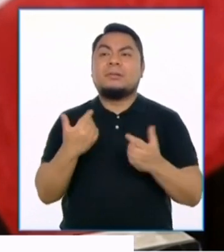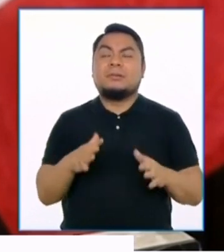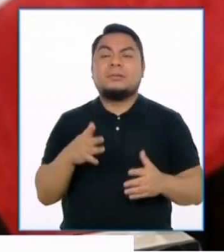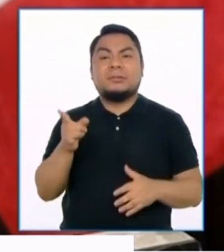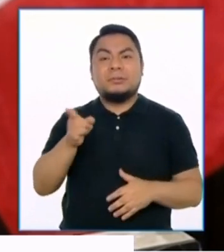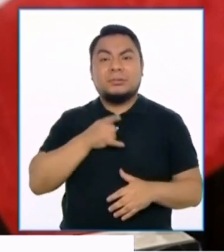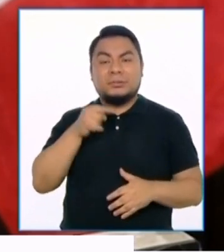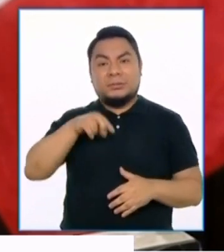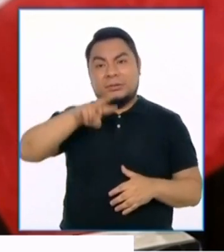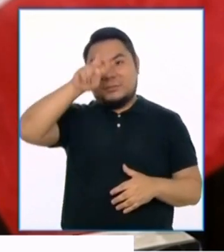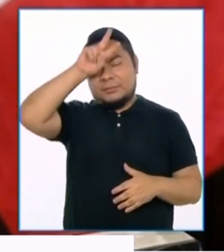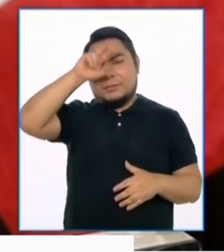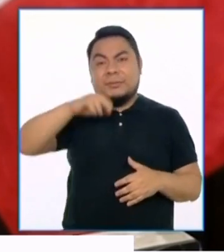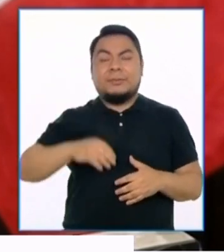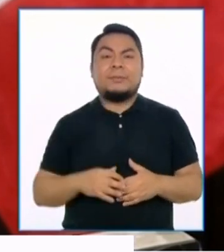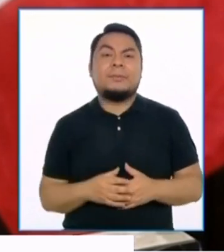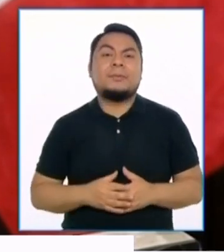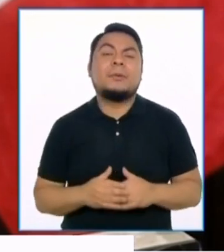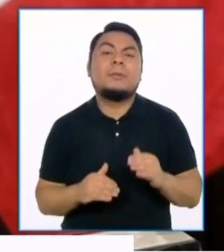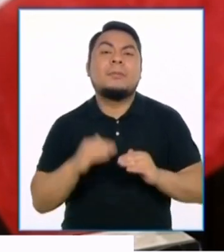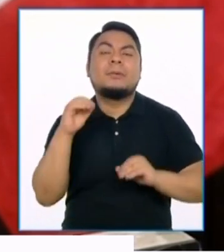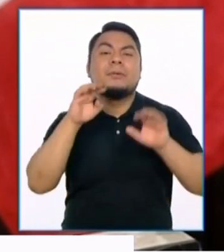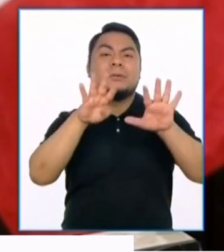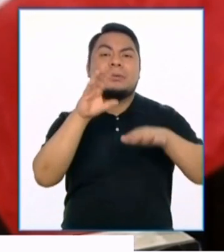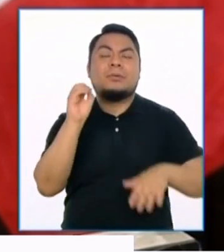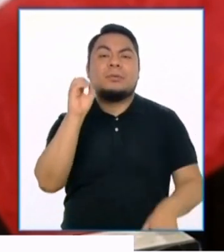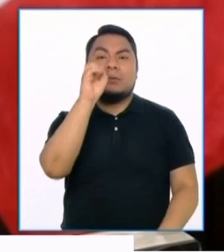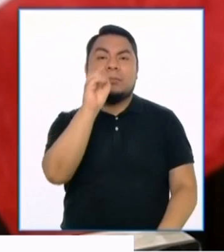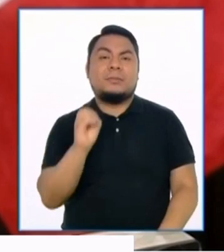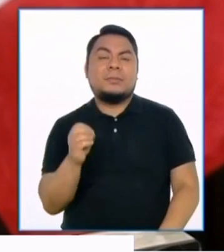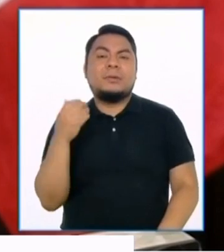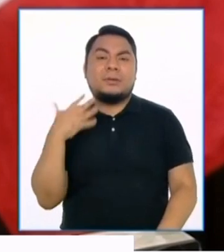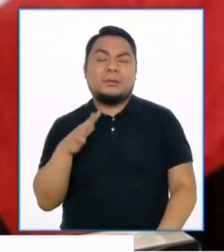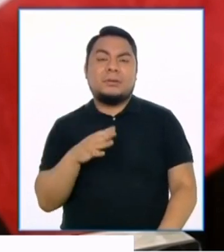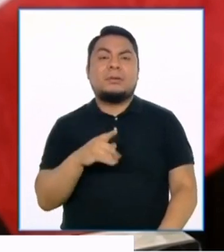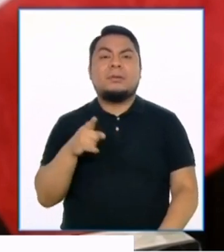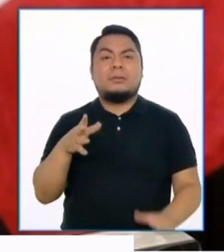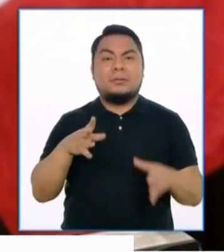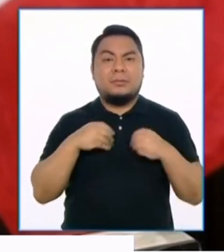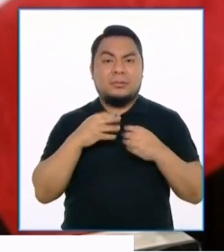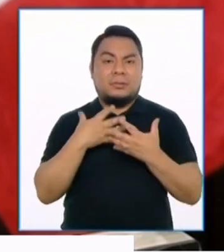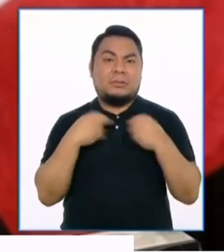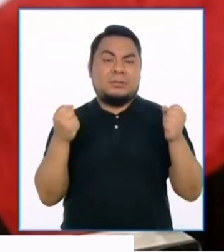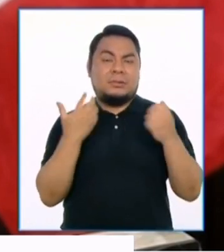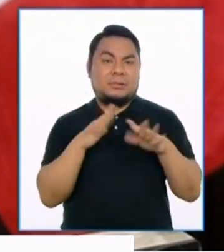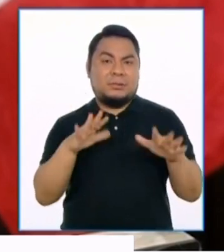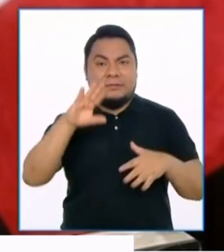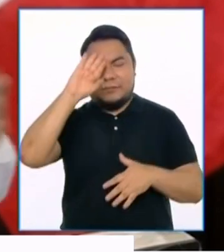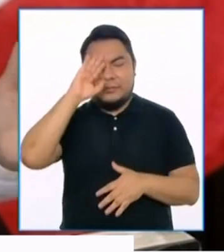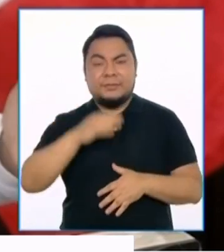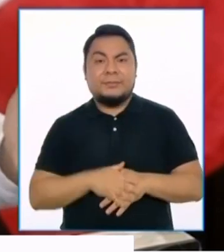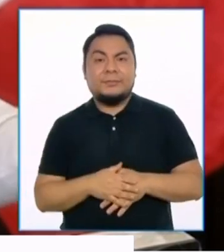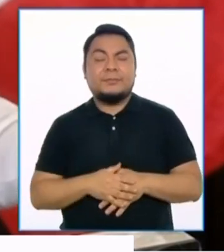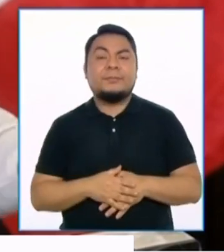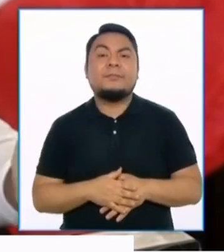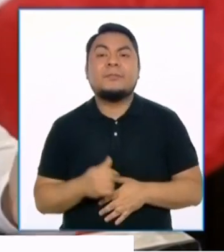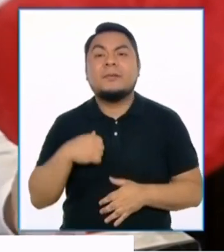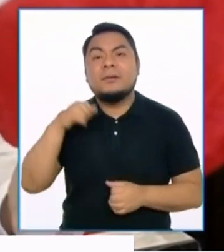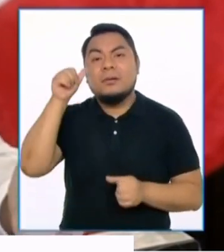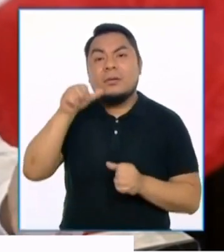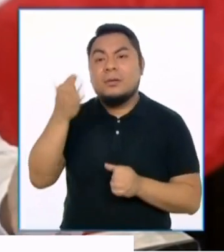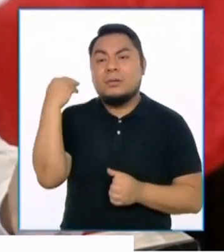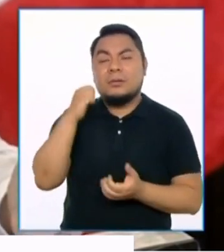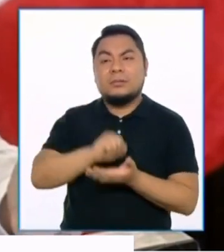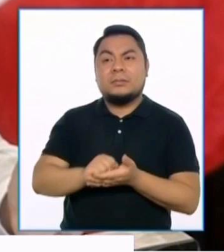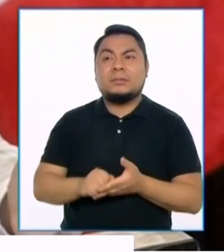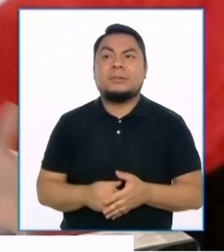sido contagiadas en el Perú, más del 90% ya superó la enfermedad. Yo recuerdo que hace algunos